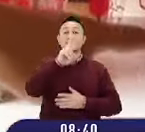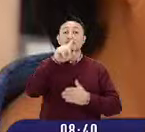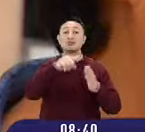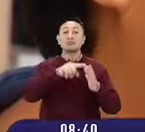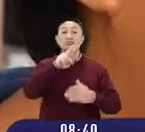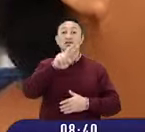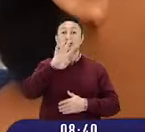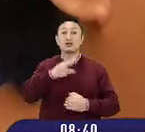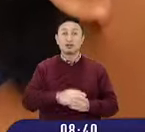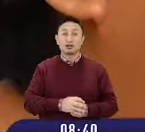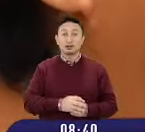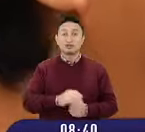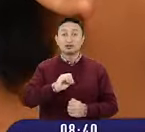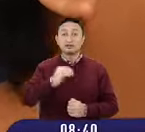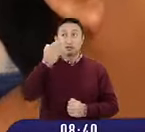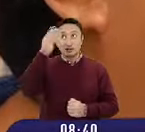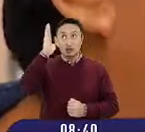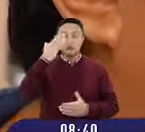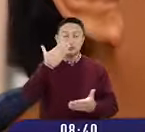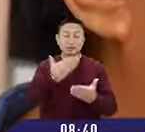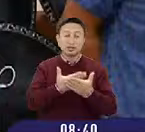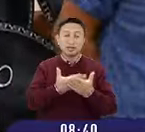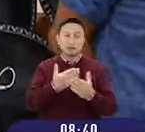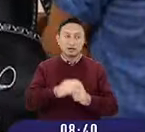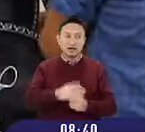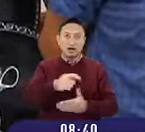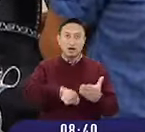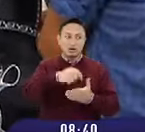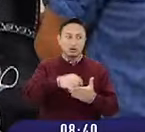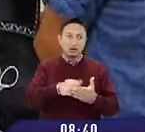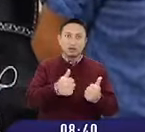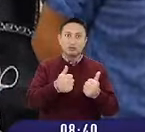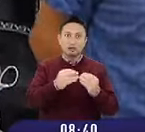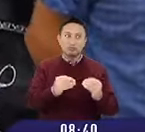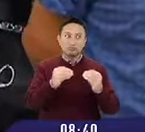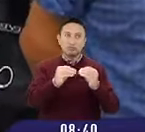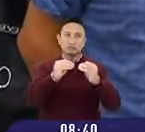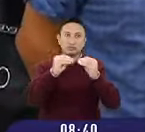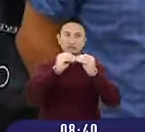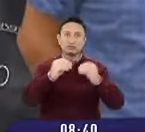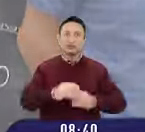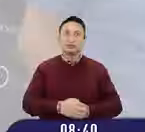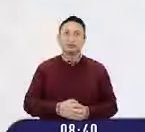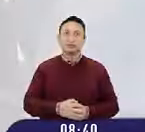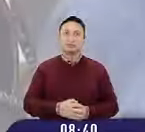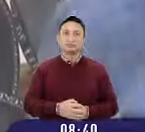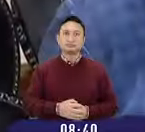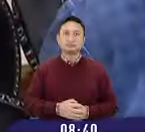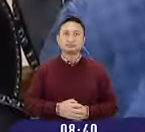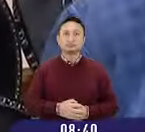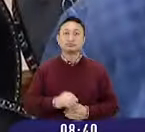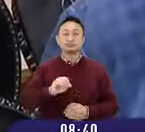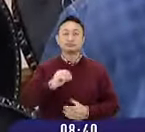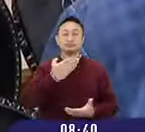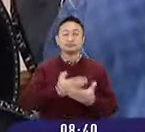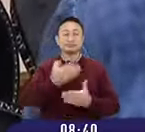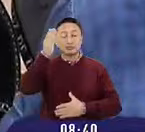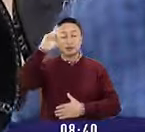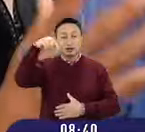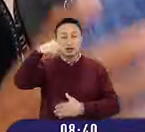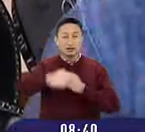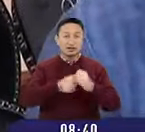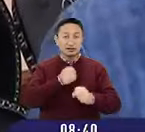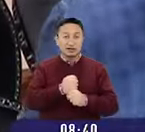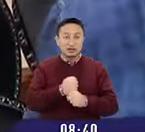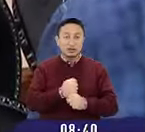2024, gracias a Dios, los contratos están superando otras épocas. Gracias a Dios este año ha sido un